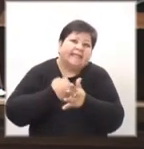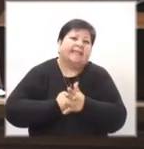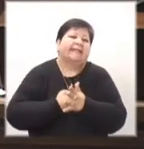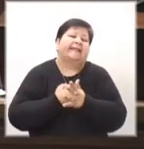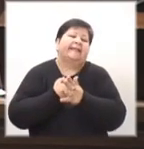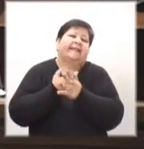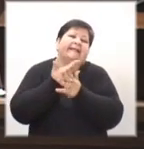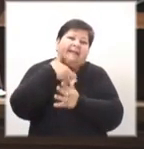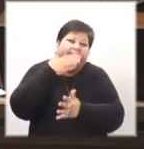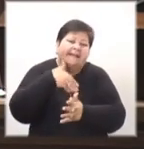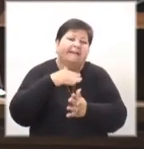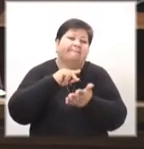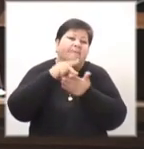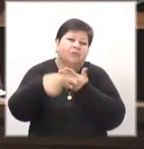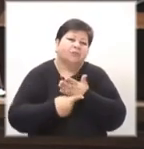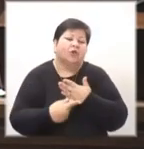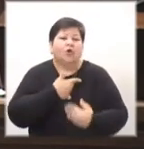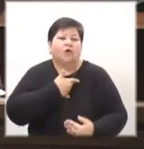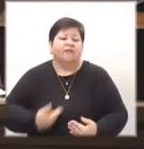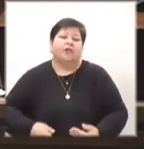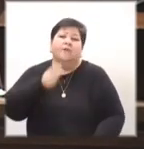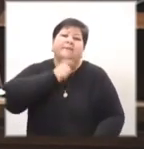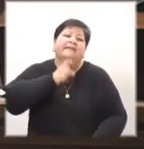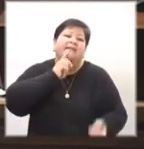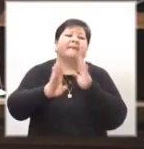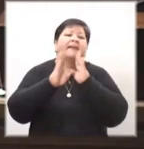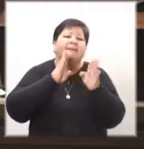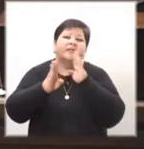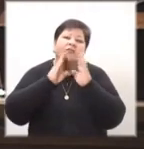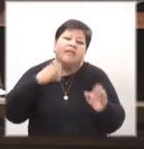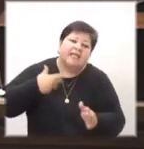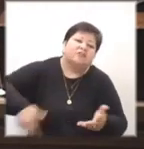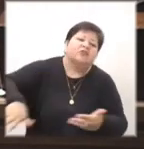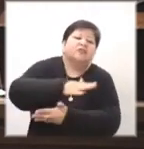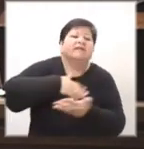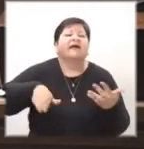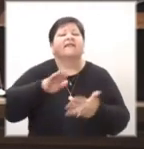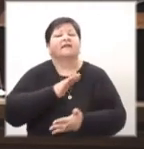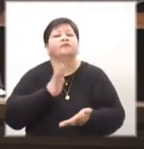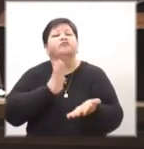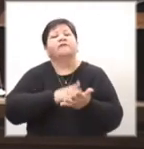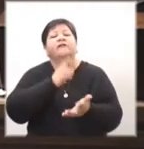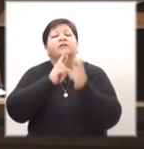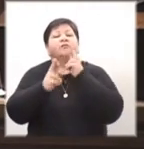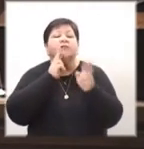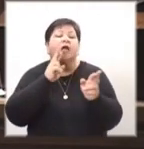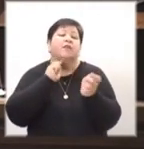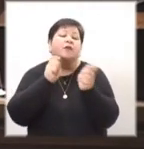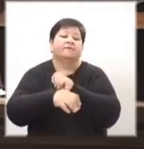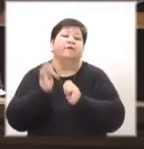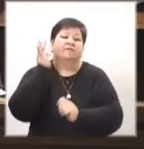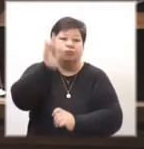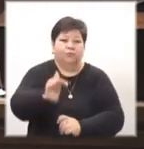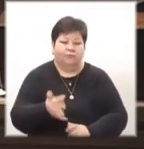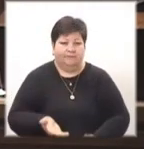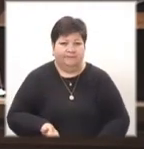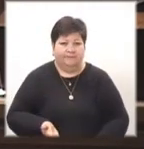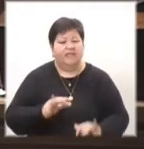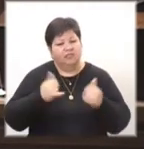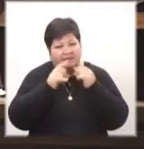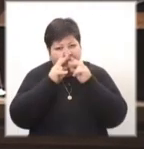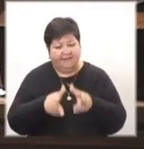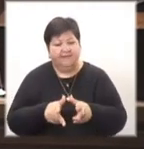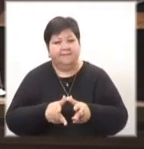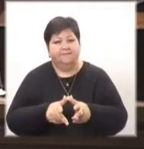gobierno le ha mentido al Parlamento y a toda la sociedad sobre los resultados de la reforma. Ya me referí